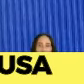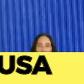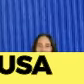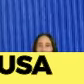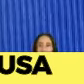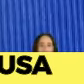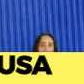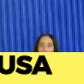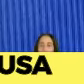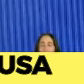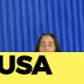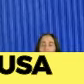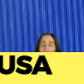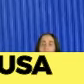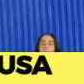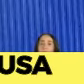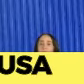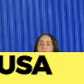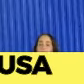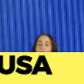han podido ser